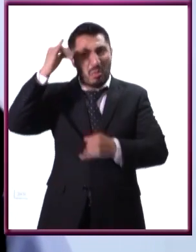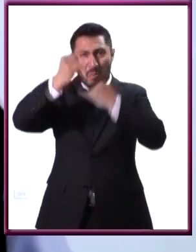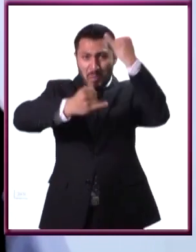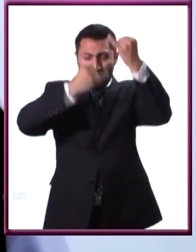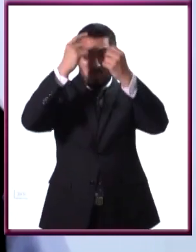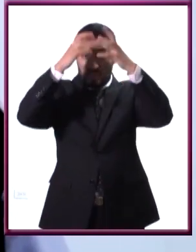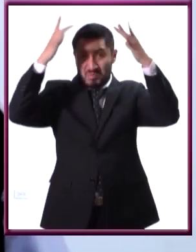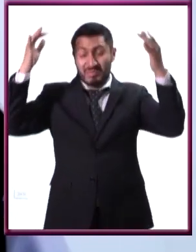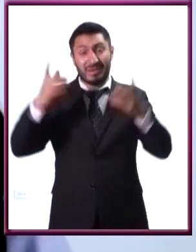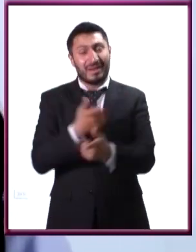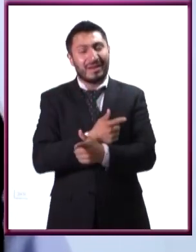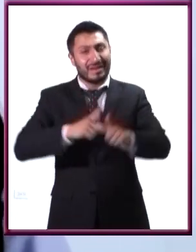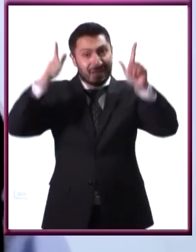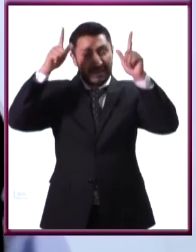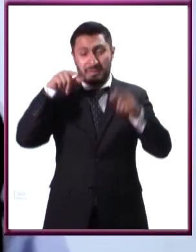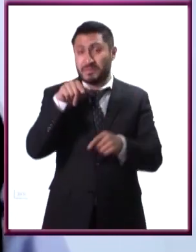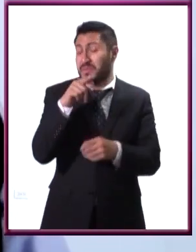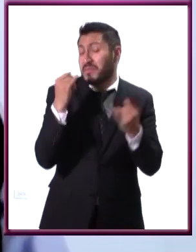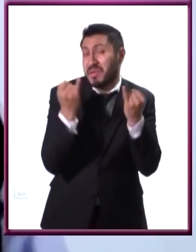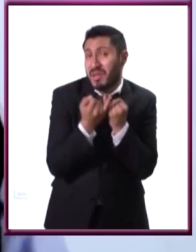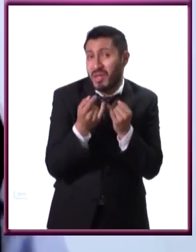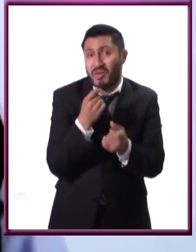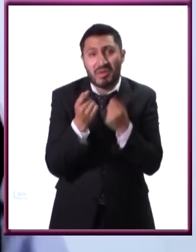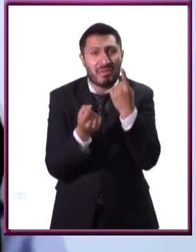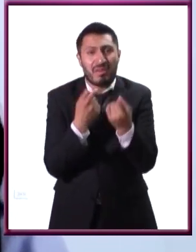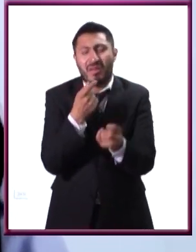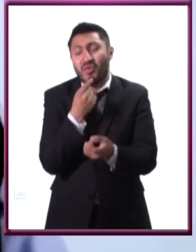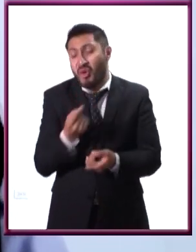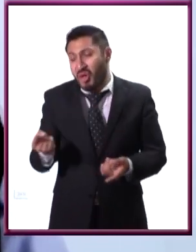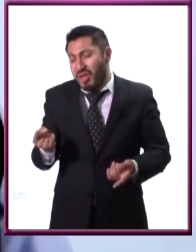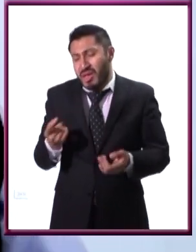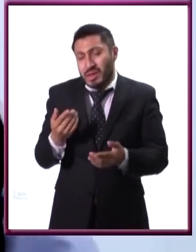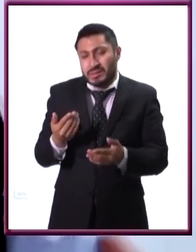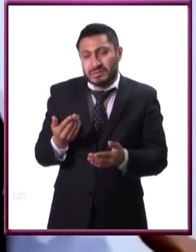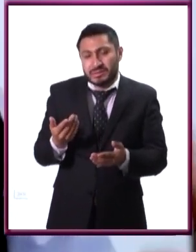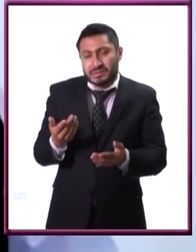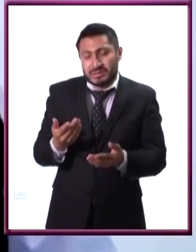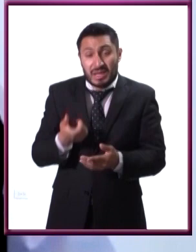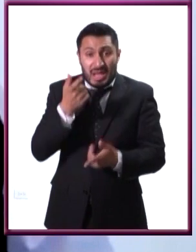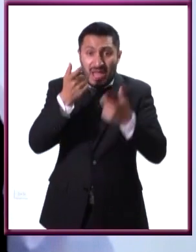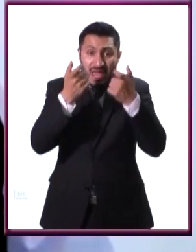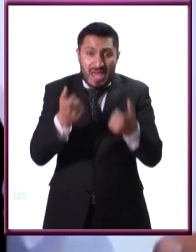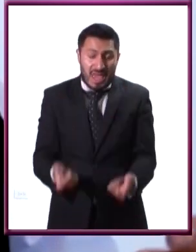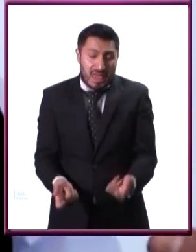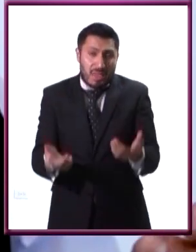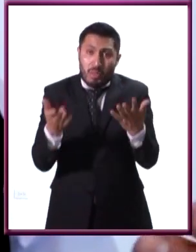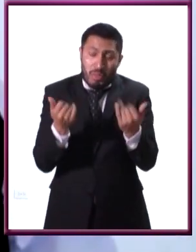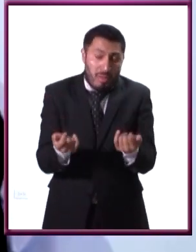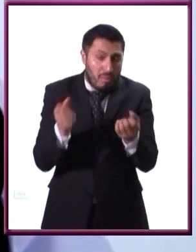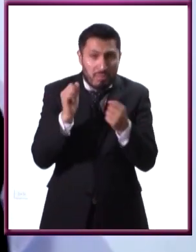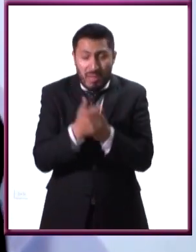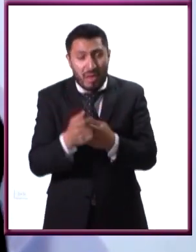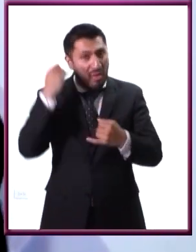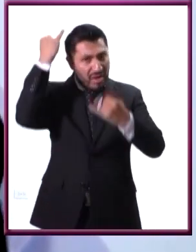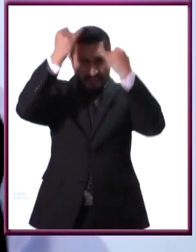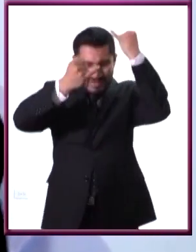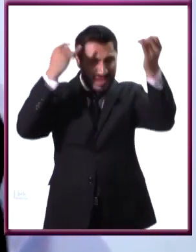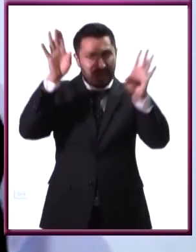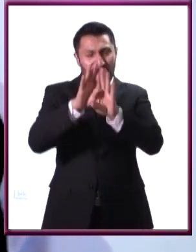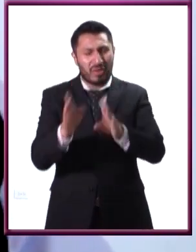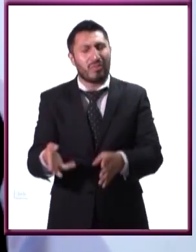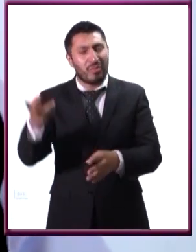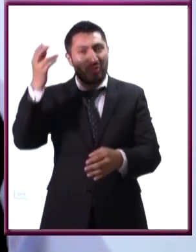soluciones. Pero no nada más eso, o sea, por ejemplo, algunos niños que, por ejemplo, no les puede tan bien en la vida, o que no tienen tanto dinero, la imaginación nos